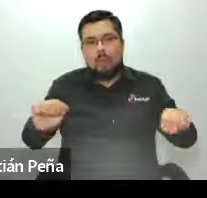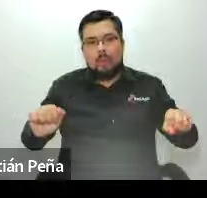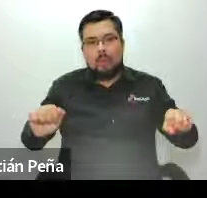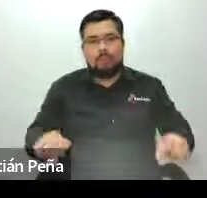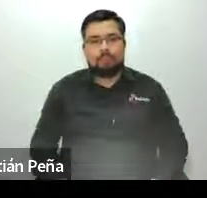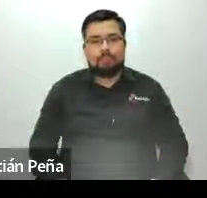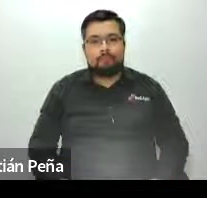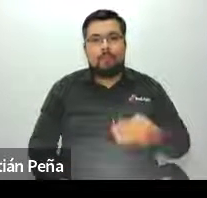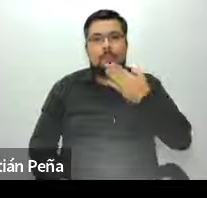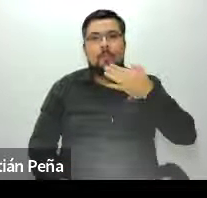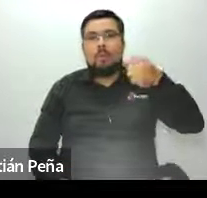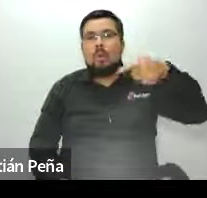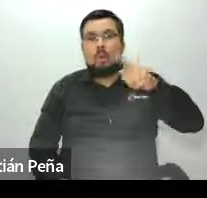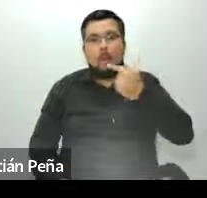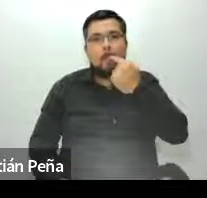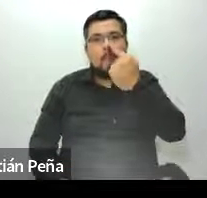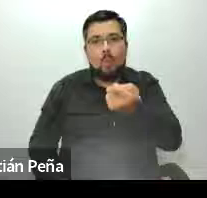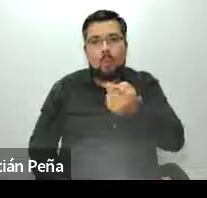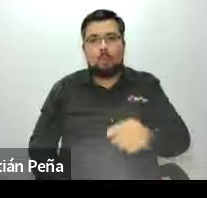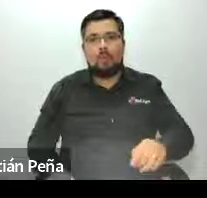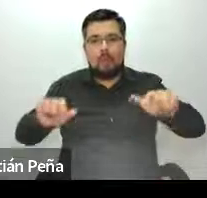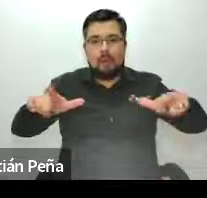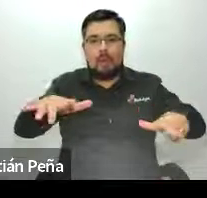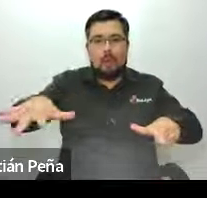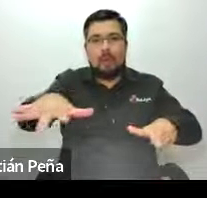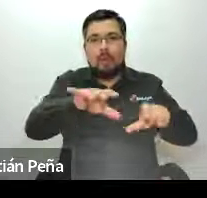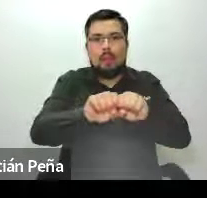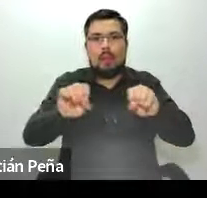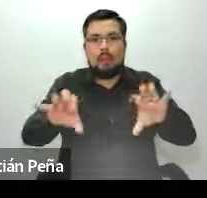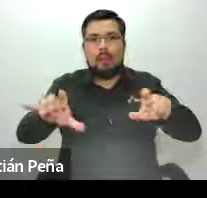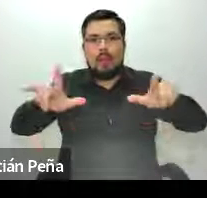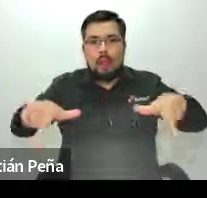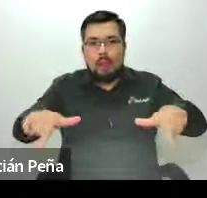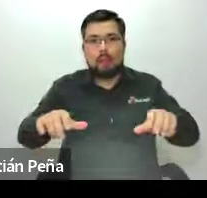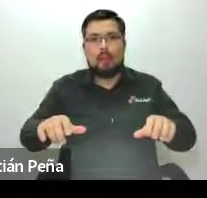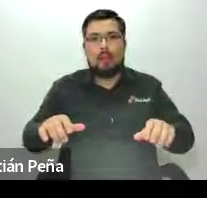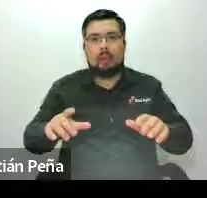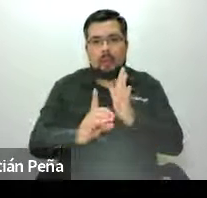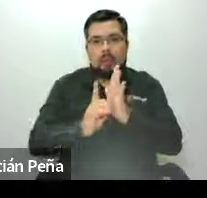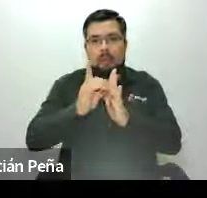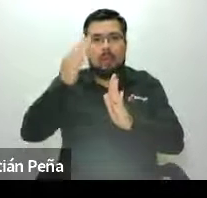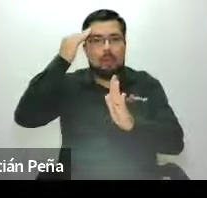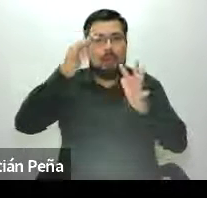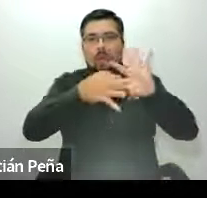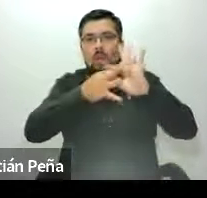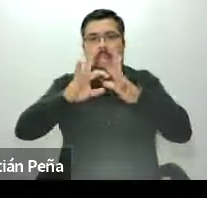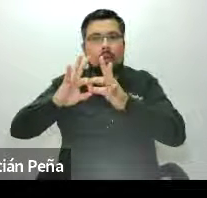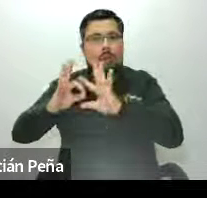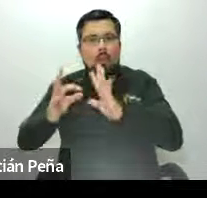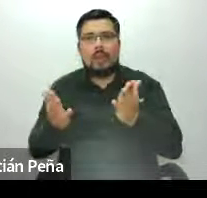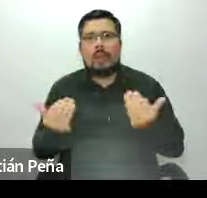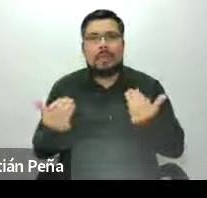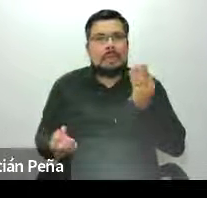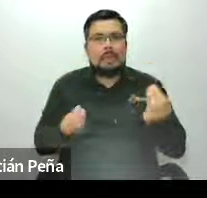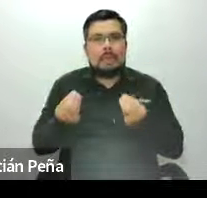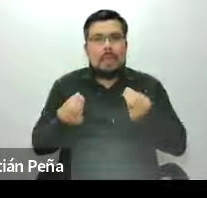Y también otra pregunta que sale desde el área de la educación especial y desarrollo cognitivo, ¿qué es necesario que aprendan nuestros estudiantes? Pues justamente